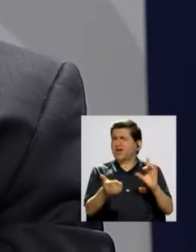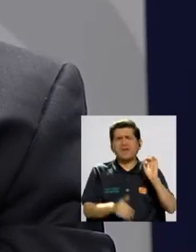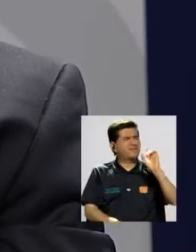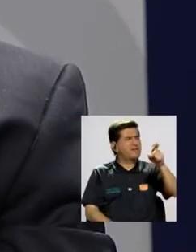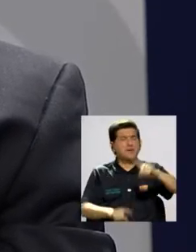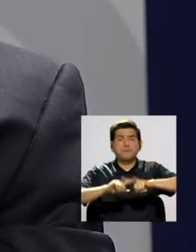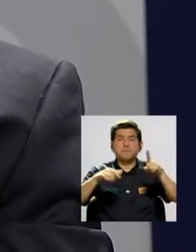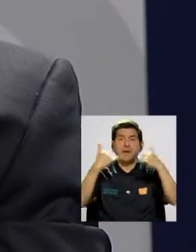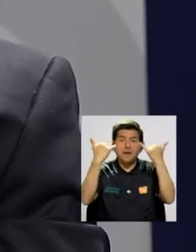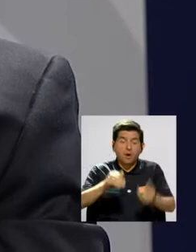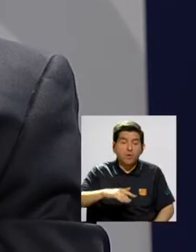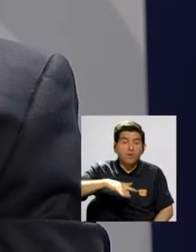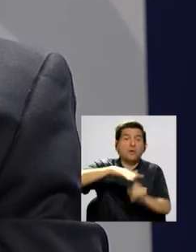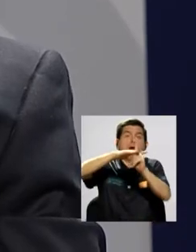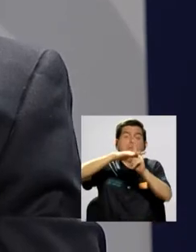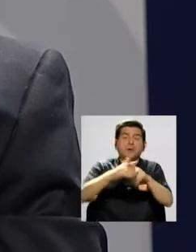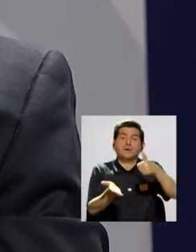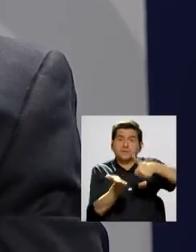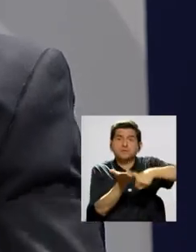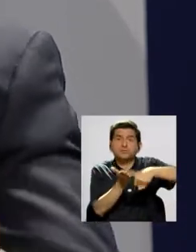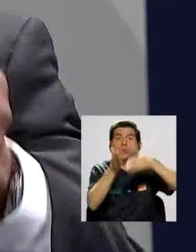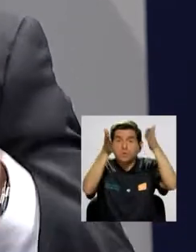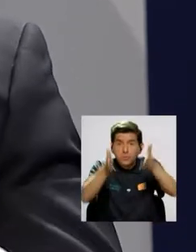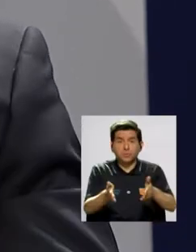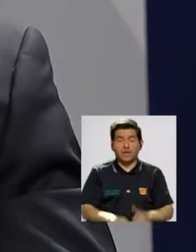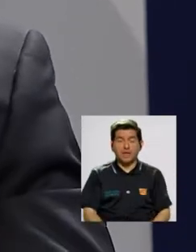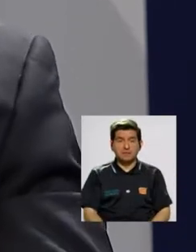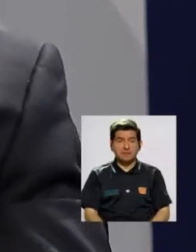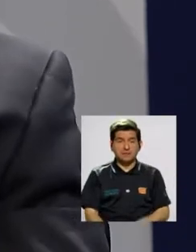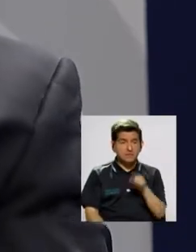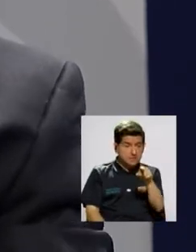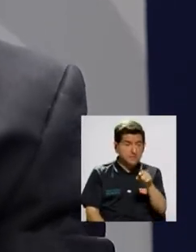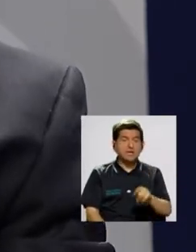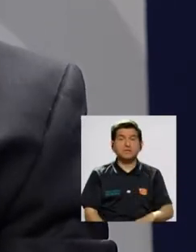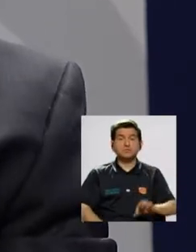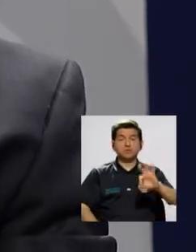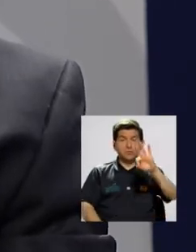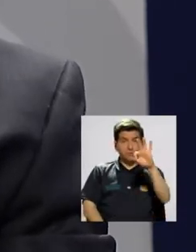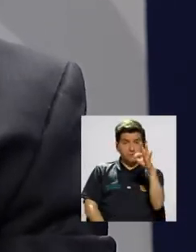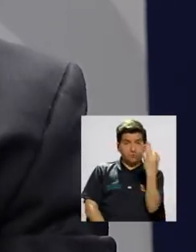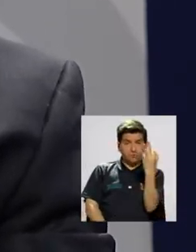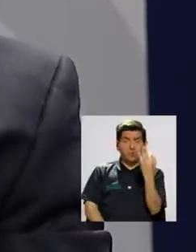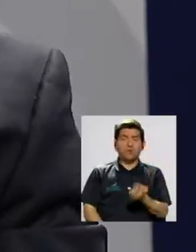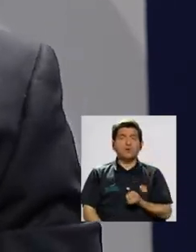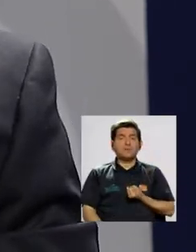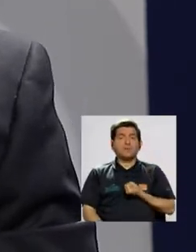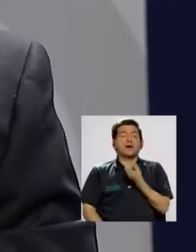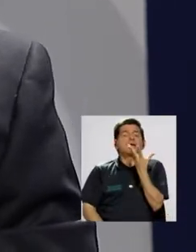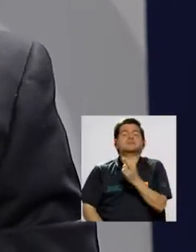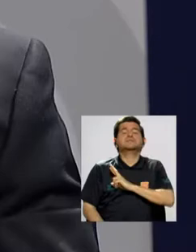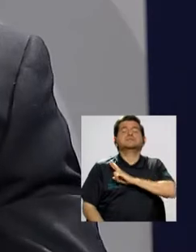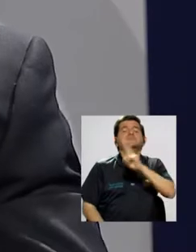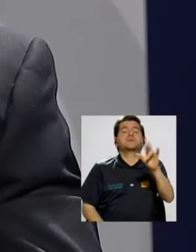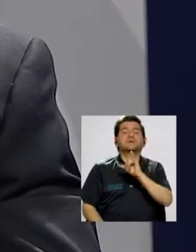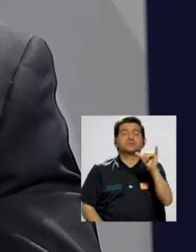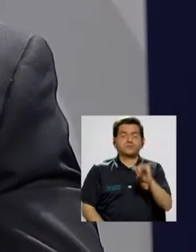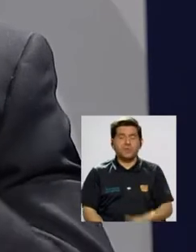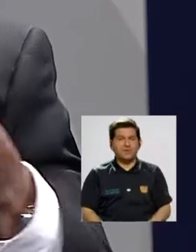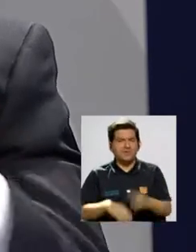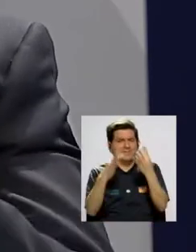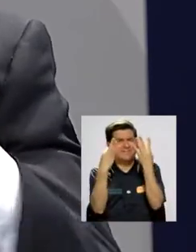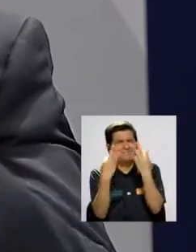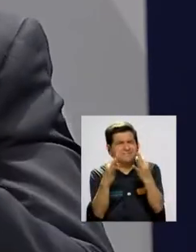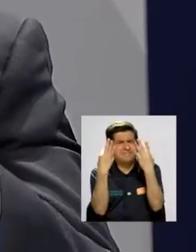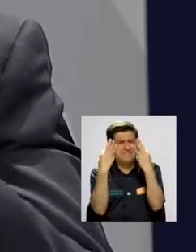pasa es que tuvo ahora expresión electoral, que es distinto. Uh-huh. Y esa expresión electoral tomó forma de expresión religiosa. Uh-huh. Y estamos tratando